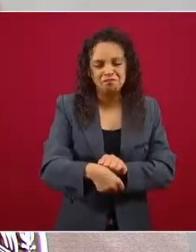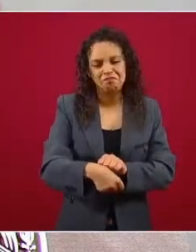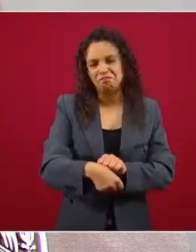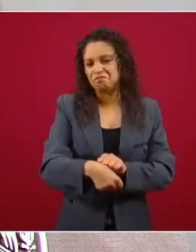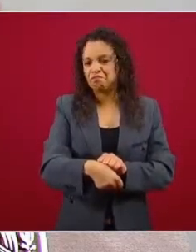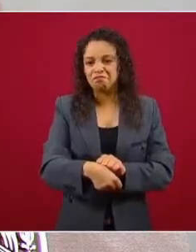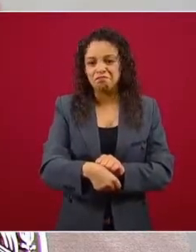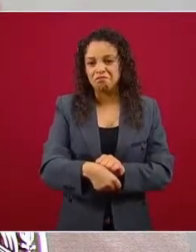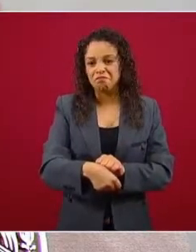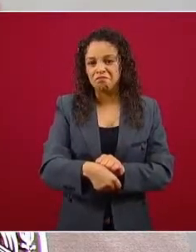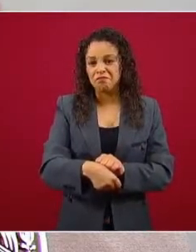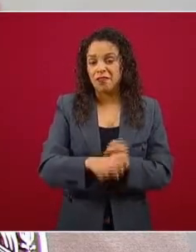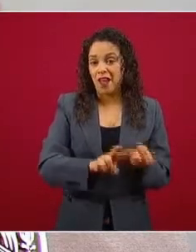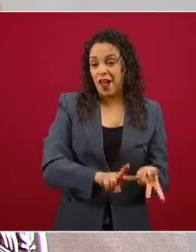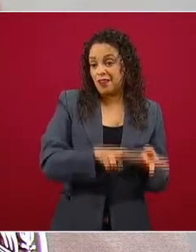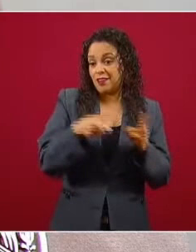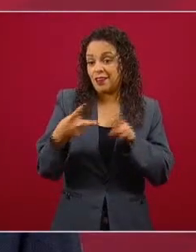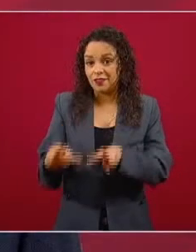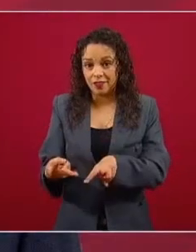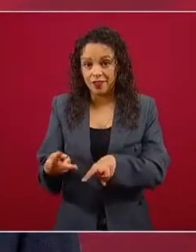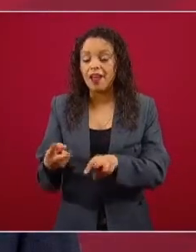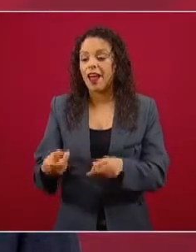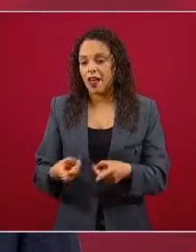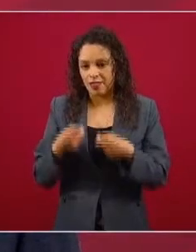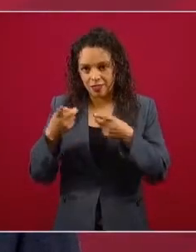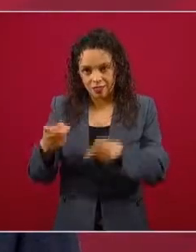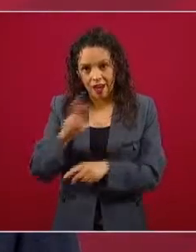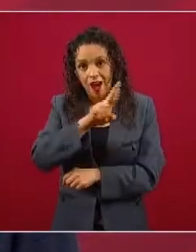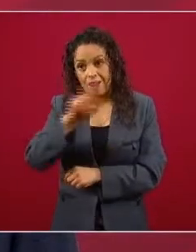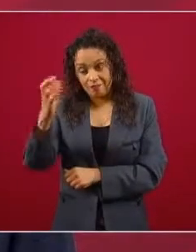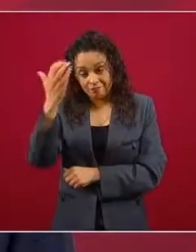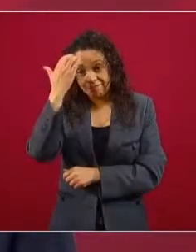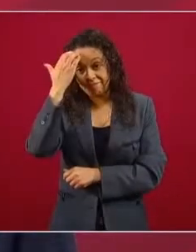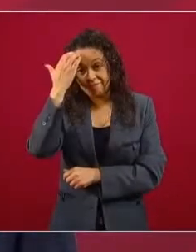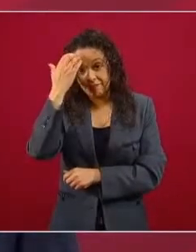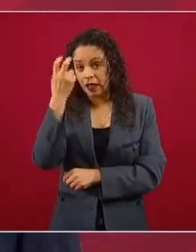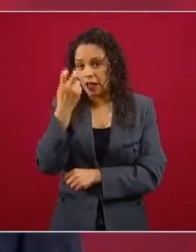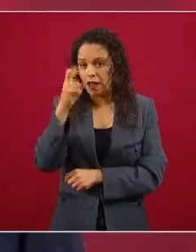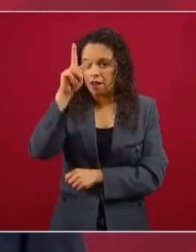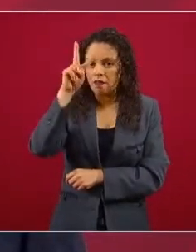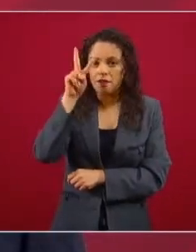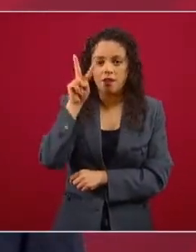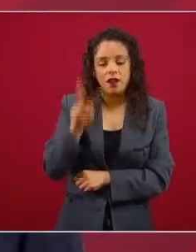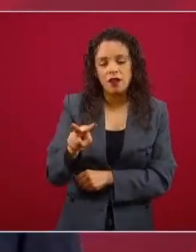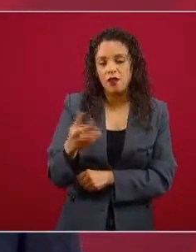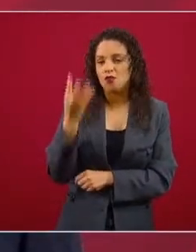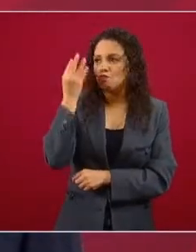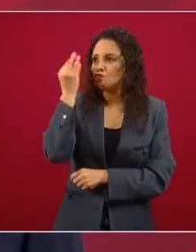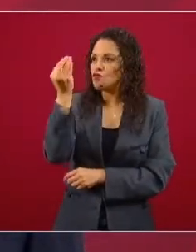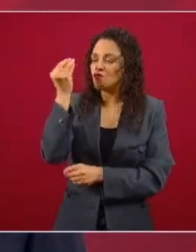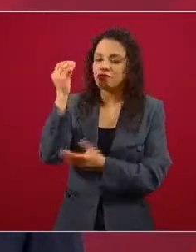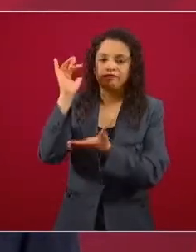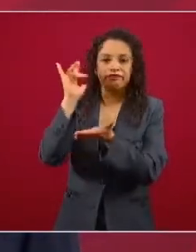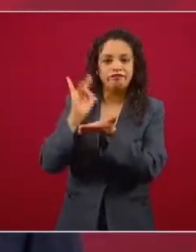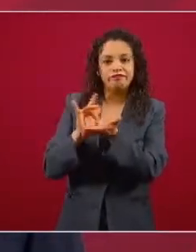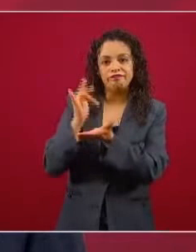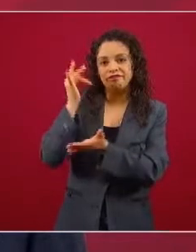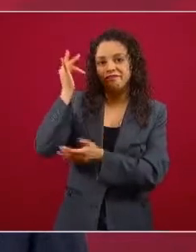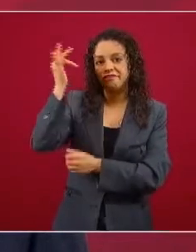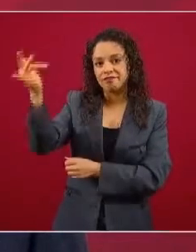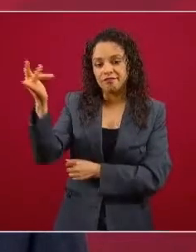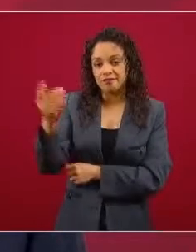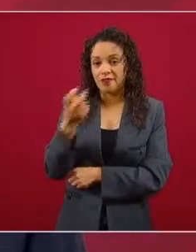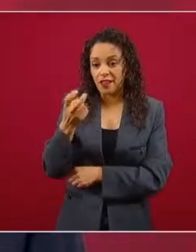sino el reconocimiento. Y eso se lo agradecemos mucho a la